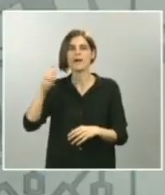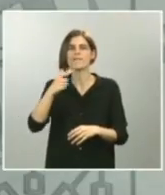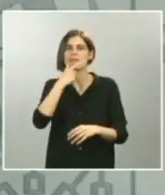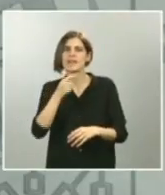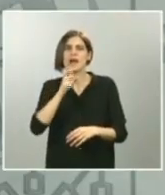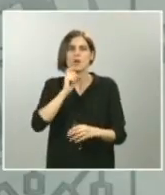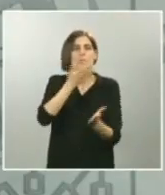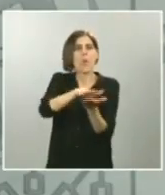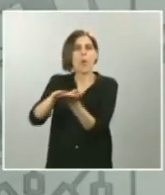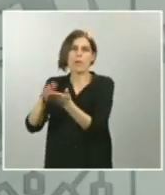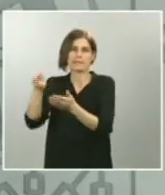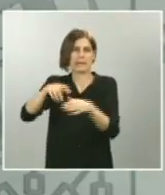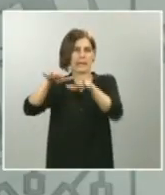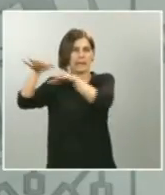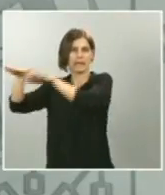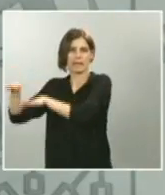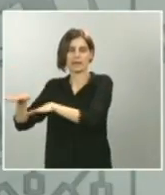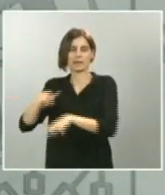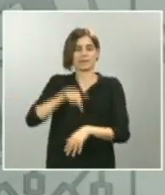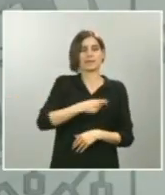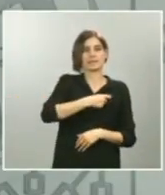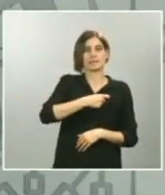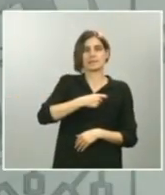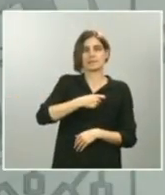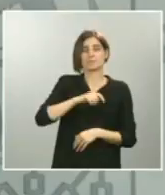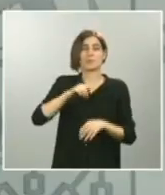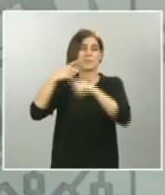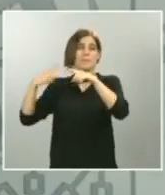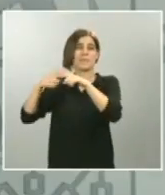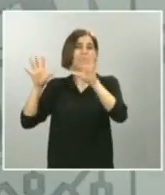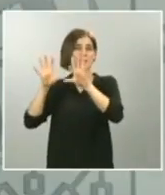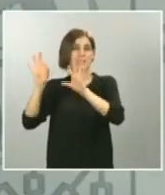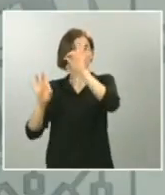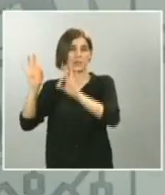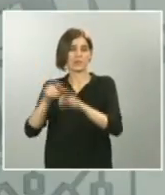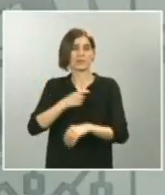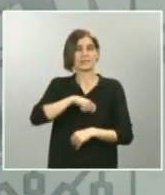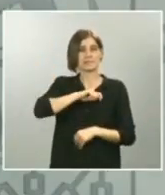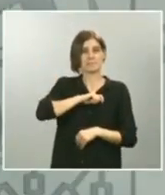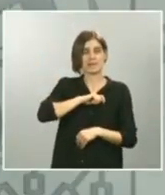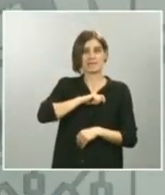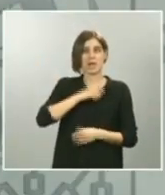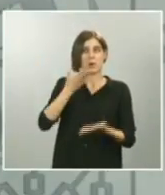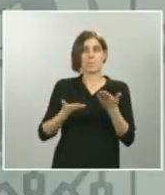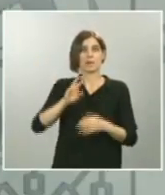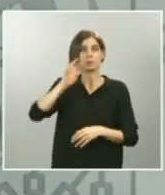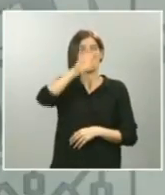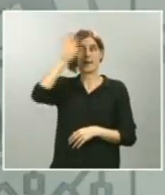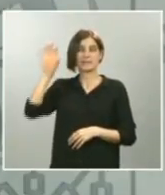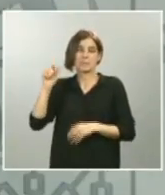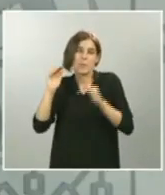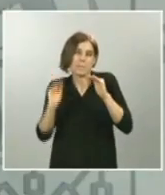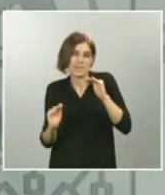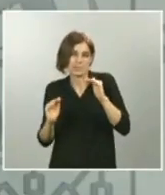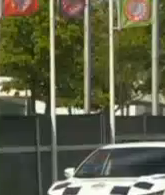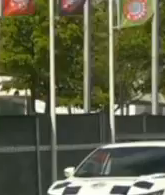torno al 10%. España quizás un poquito más bajo que algunos de nuestros socios europeos, quizás más por encima